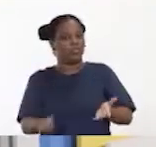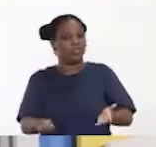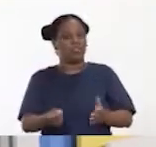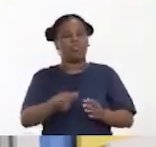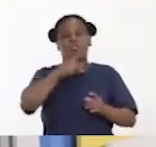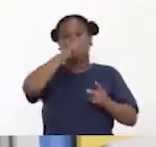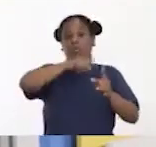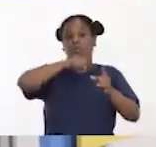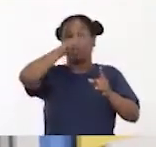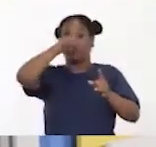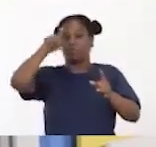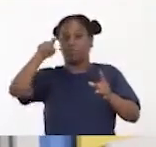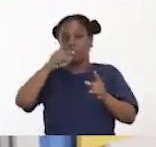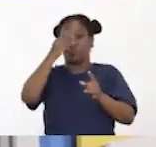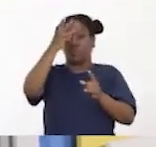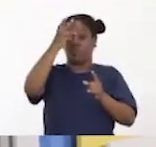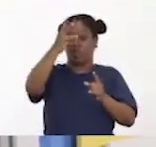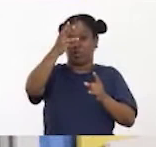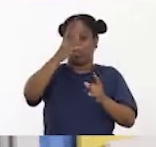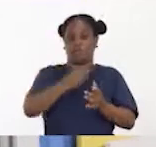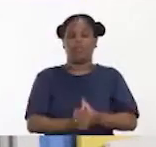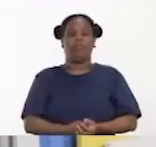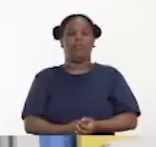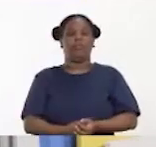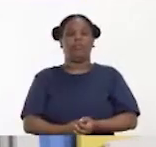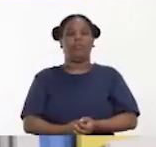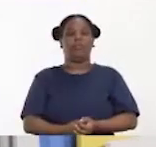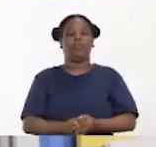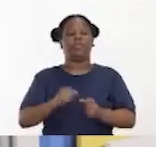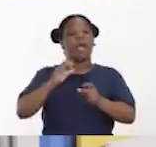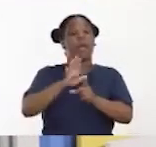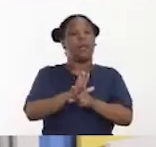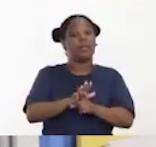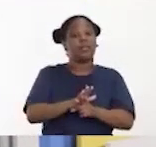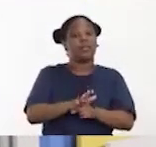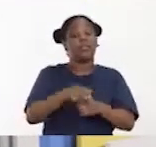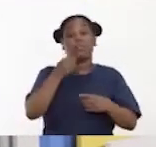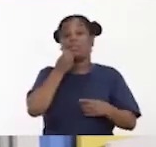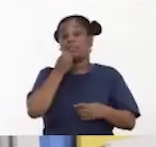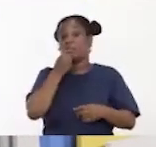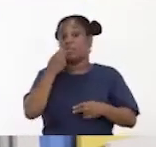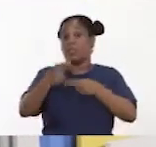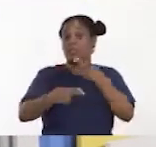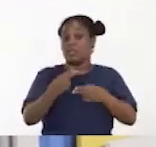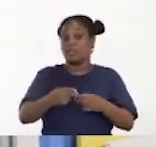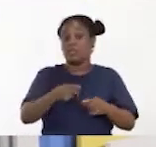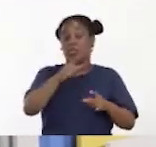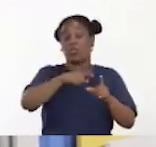cualquier otra situación que ustedes pueden encontrar en la bibliografía correspondiente.